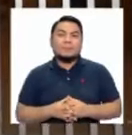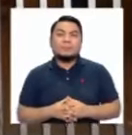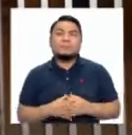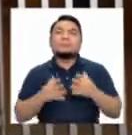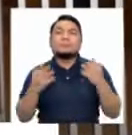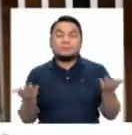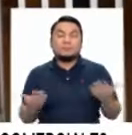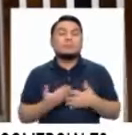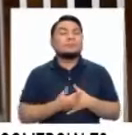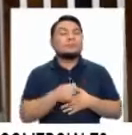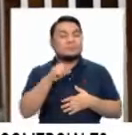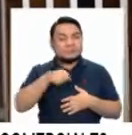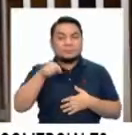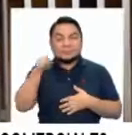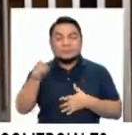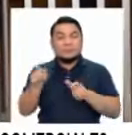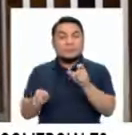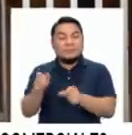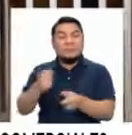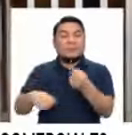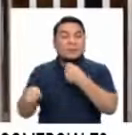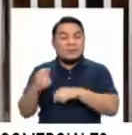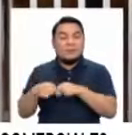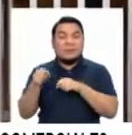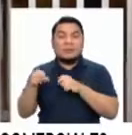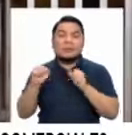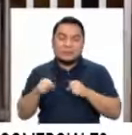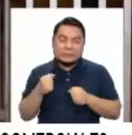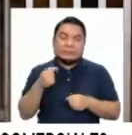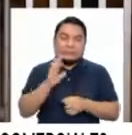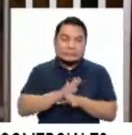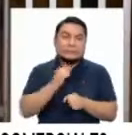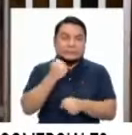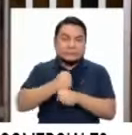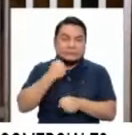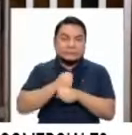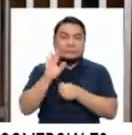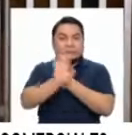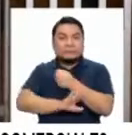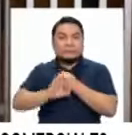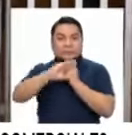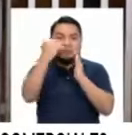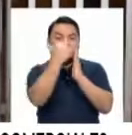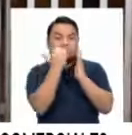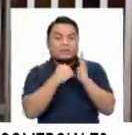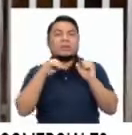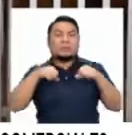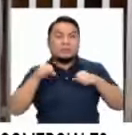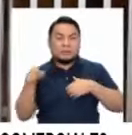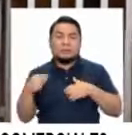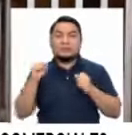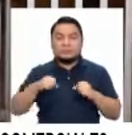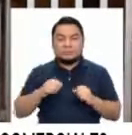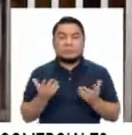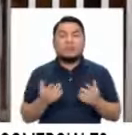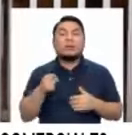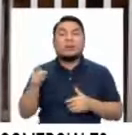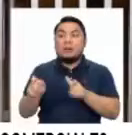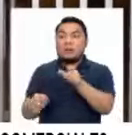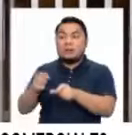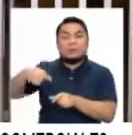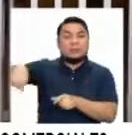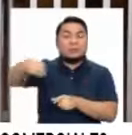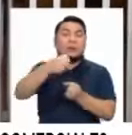Bueno, Enrique Perla, los comerciantes están poniendo de su parte, ellos con todas las medidas de bioseguridad respectivas, y los